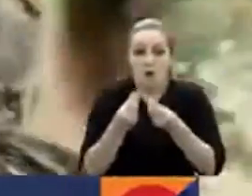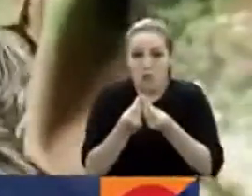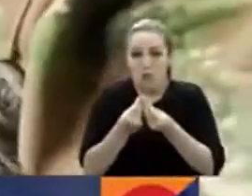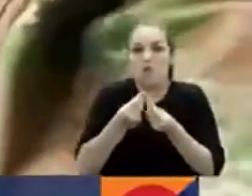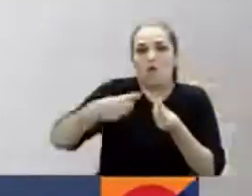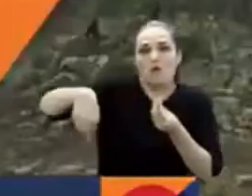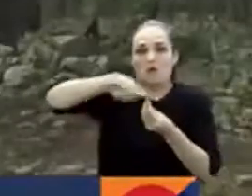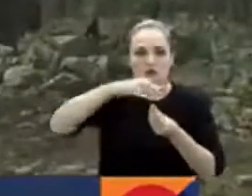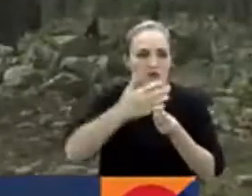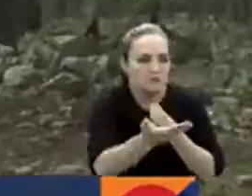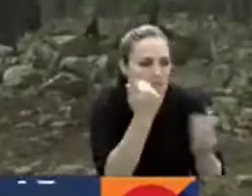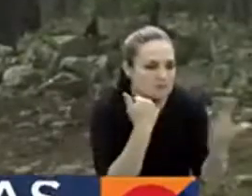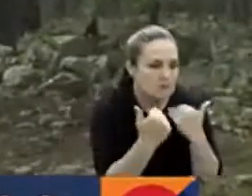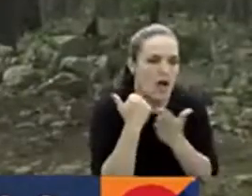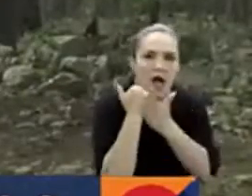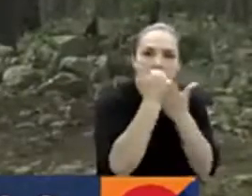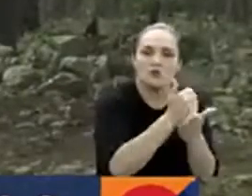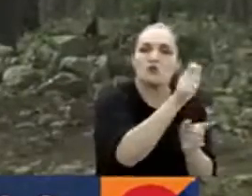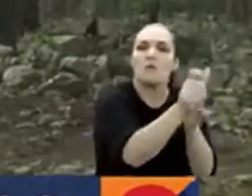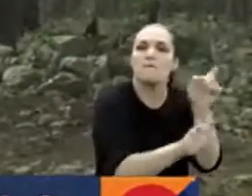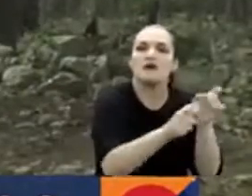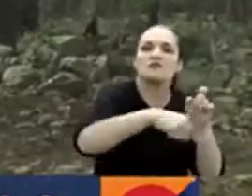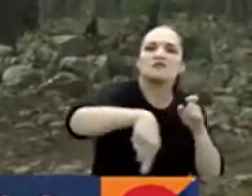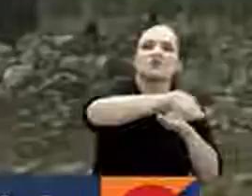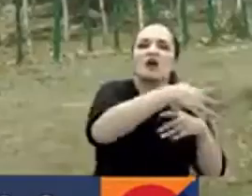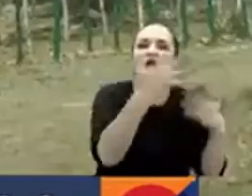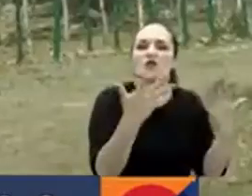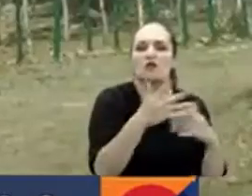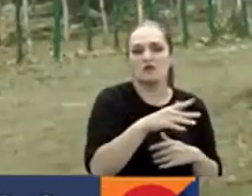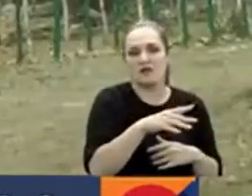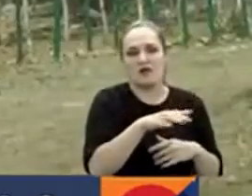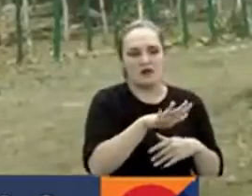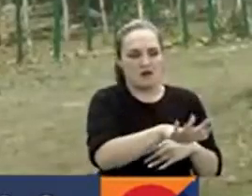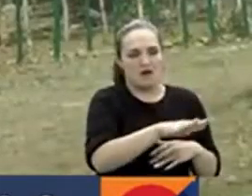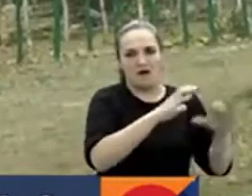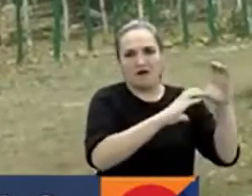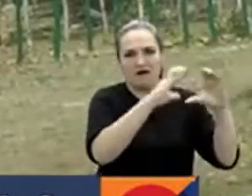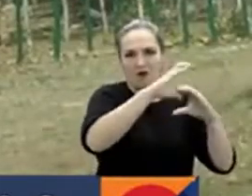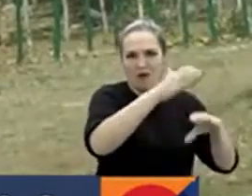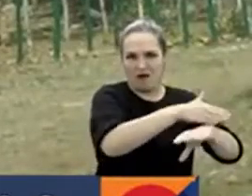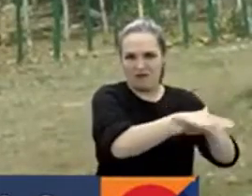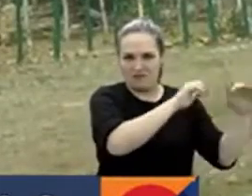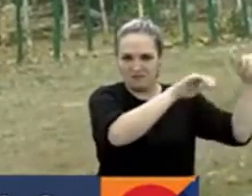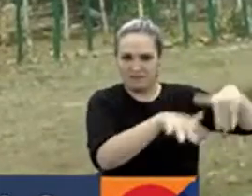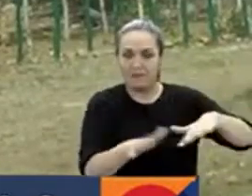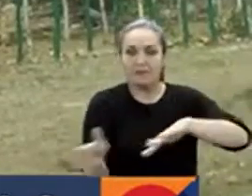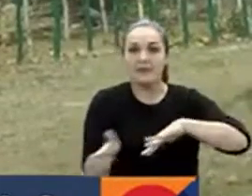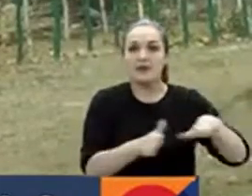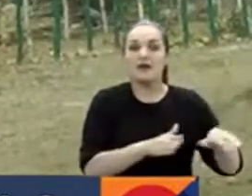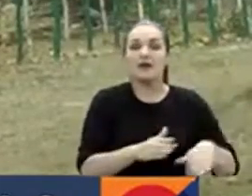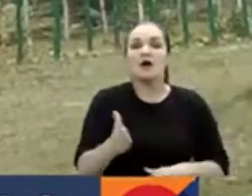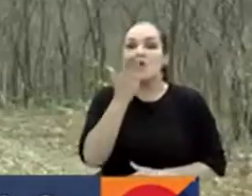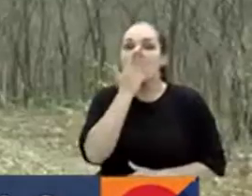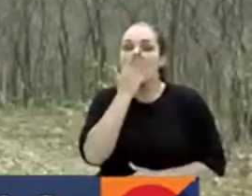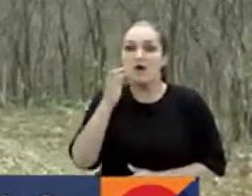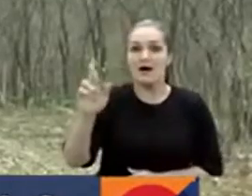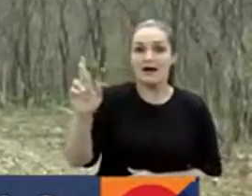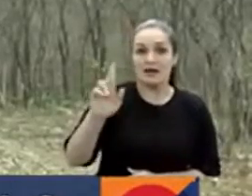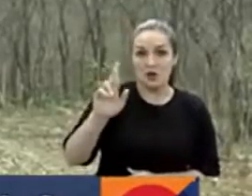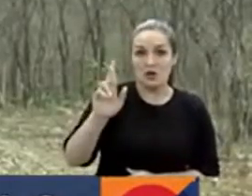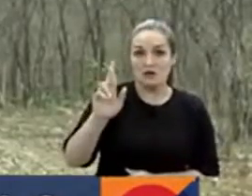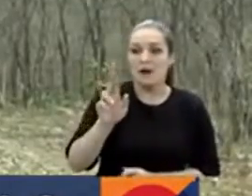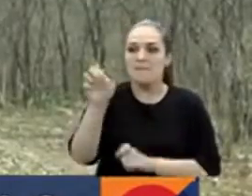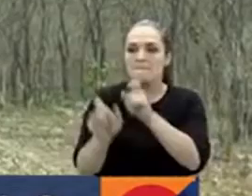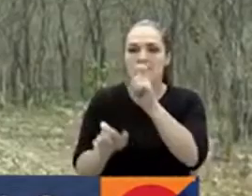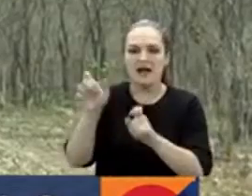casco urbano. Masacre en Riohacha. 3 personas fueron asesinadas e incineradas. Cuerpos